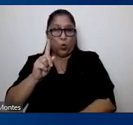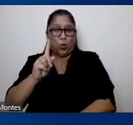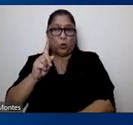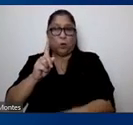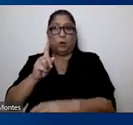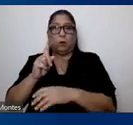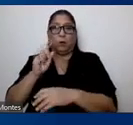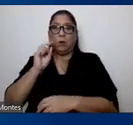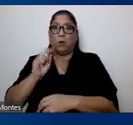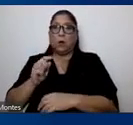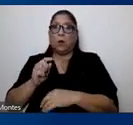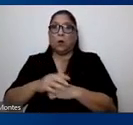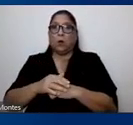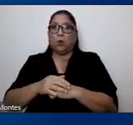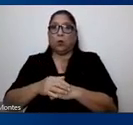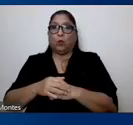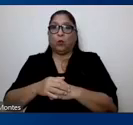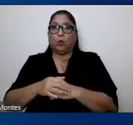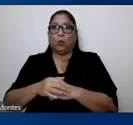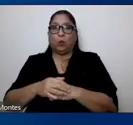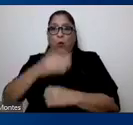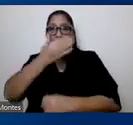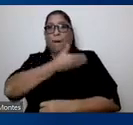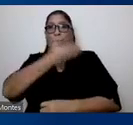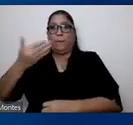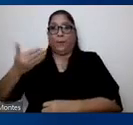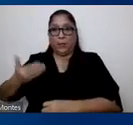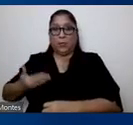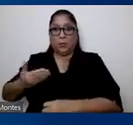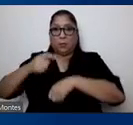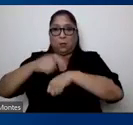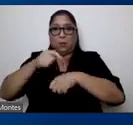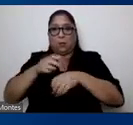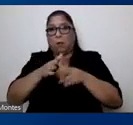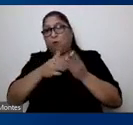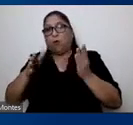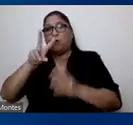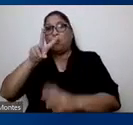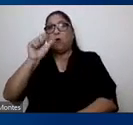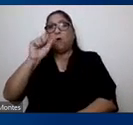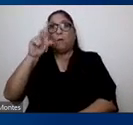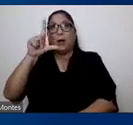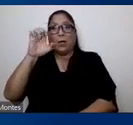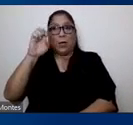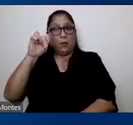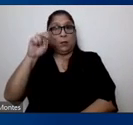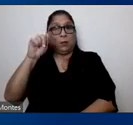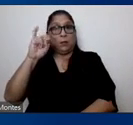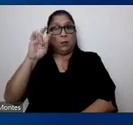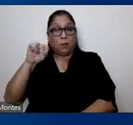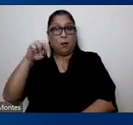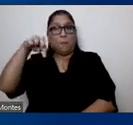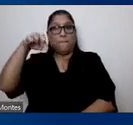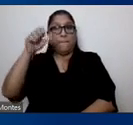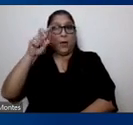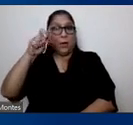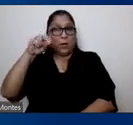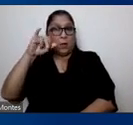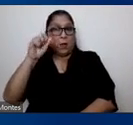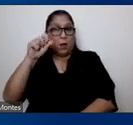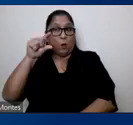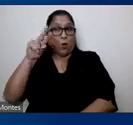por el entonces presidente transitorio Valentín Pañado Corazao, con la intención de